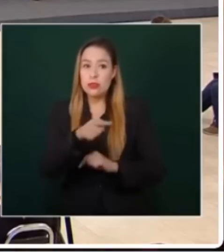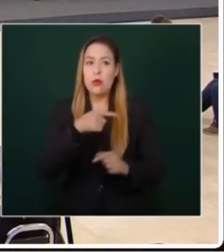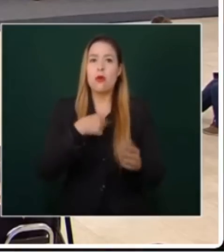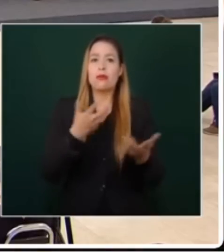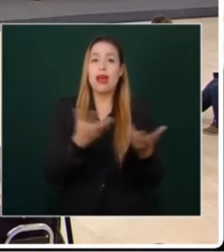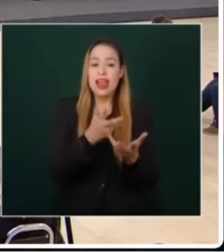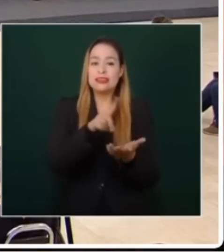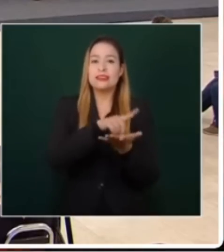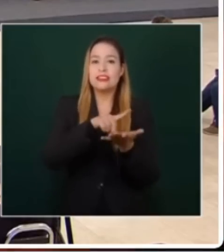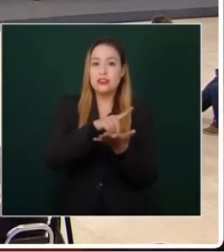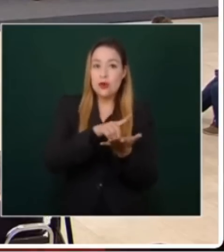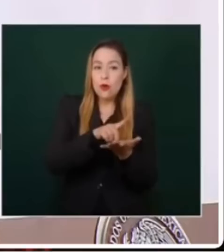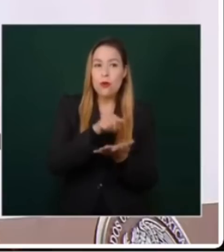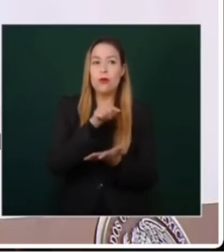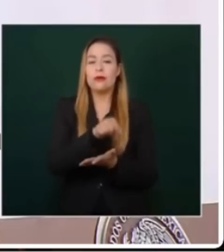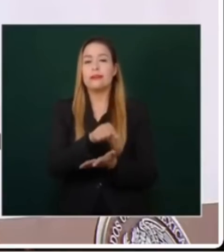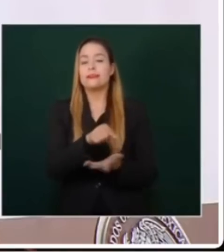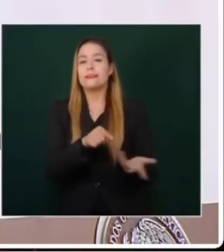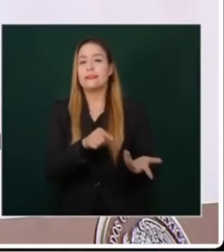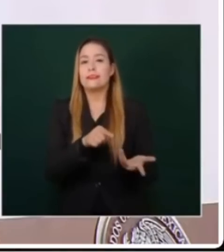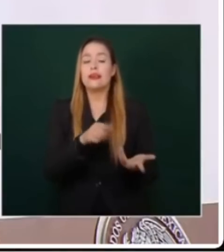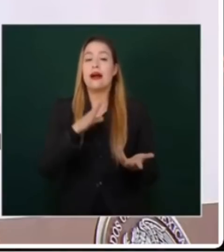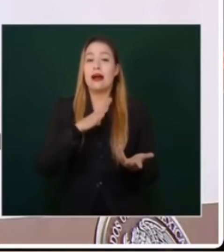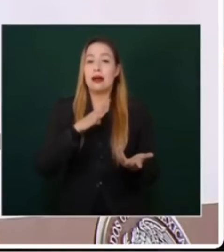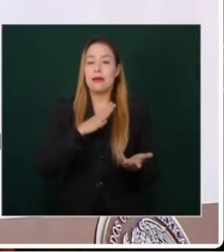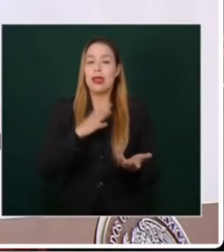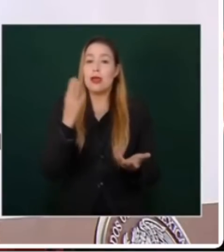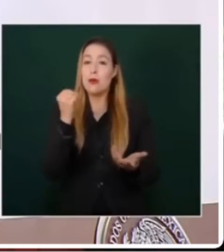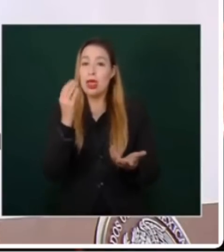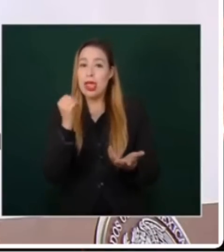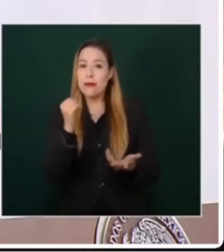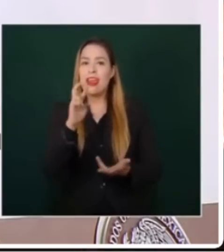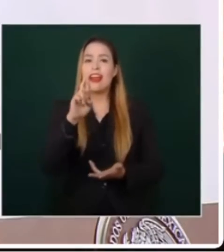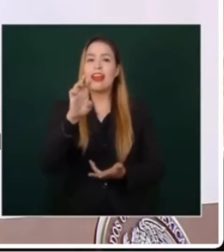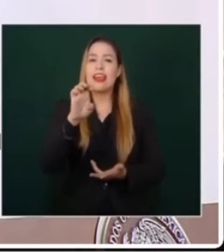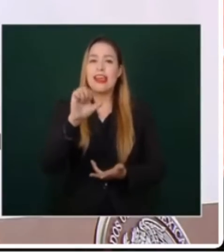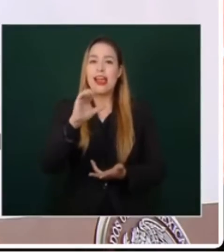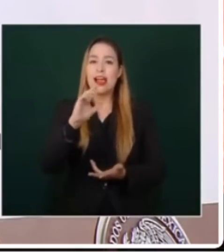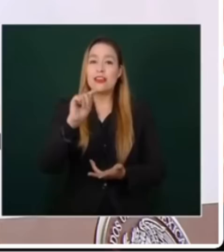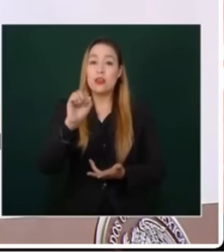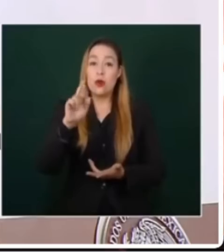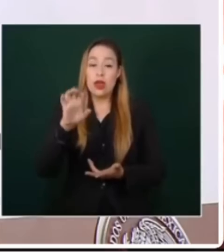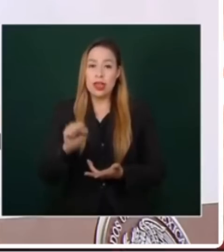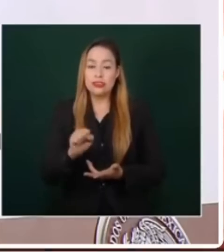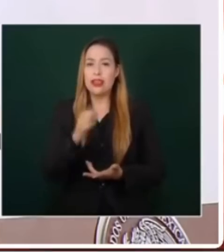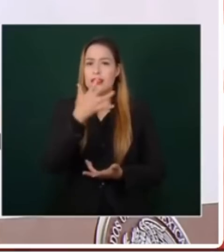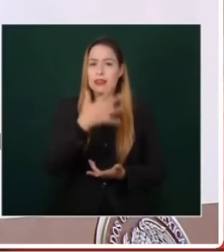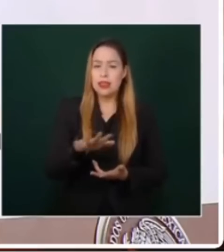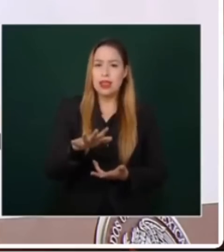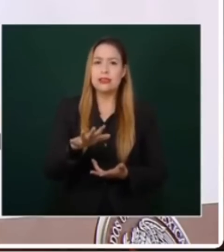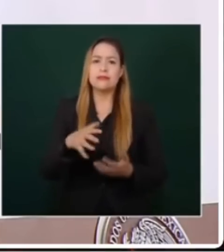elaboración de droga sintética. Ahí existían 9 reactores de síntesis orgánica, 10